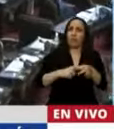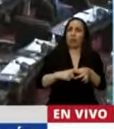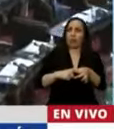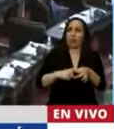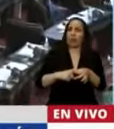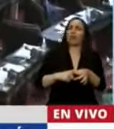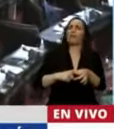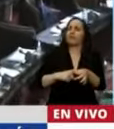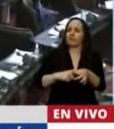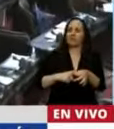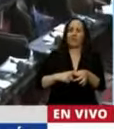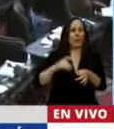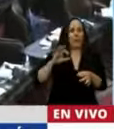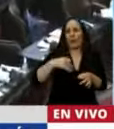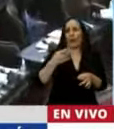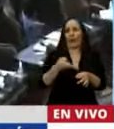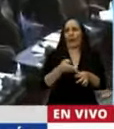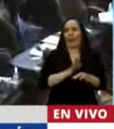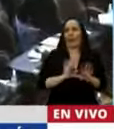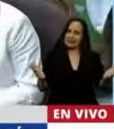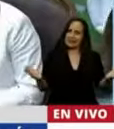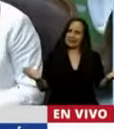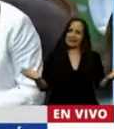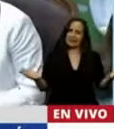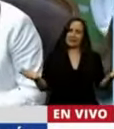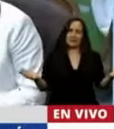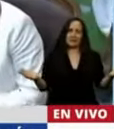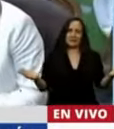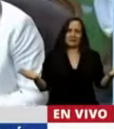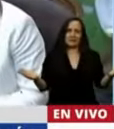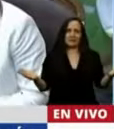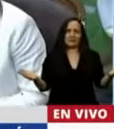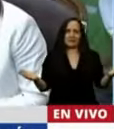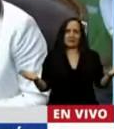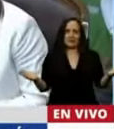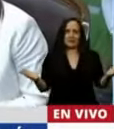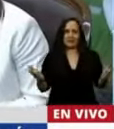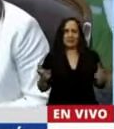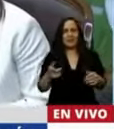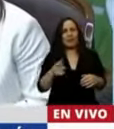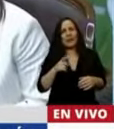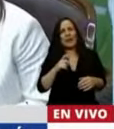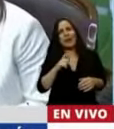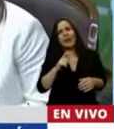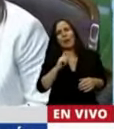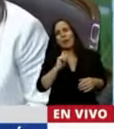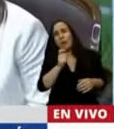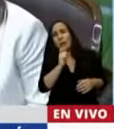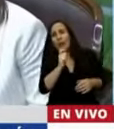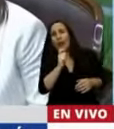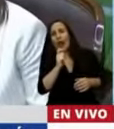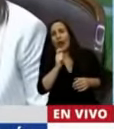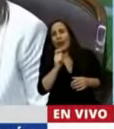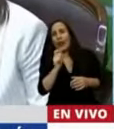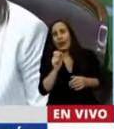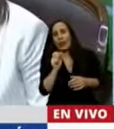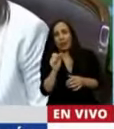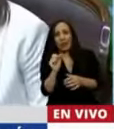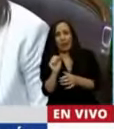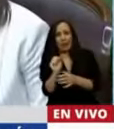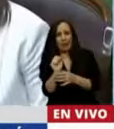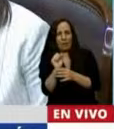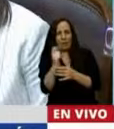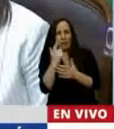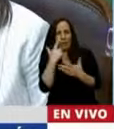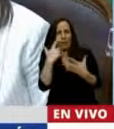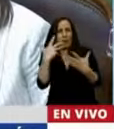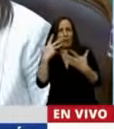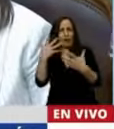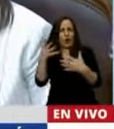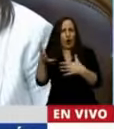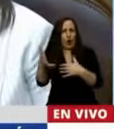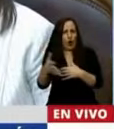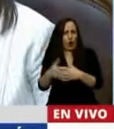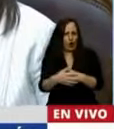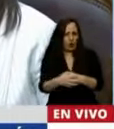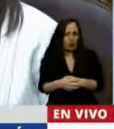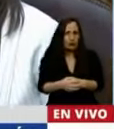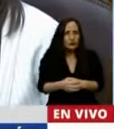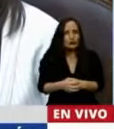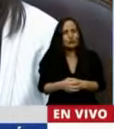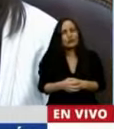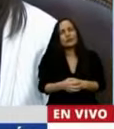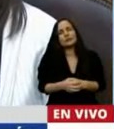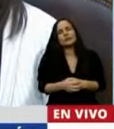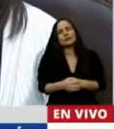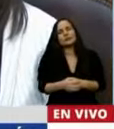concepción y eso es indiscutible. Una periodista cotizada, cuando yo hablé a favor